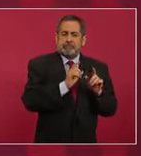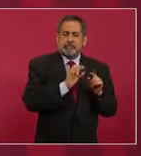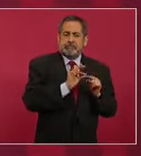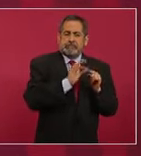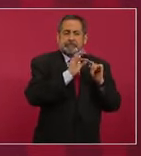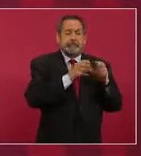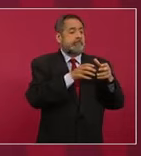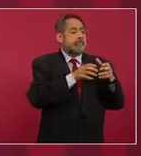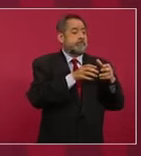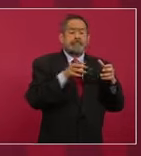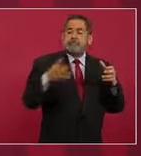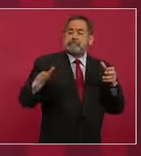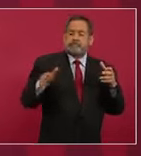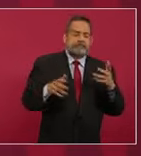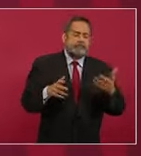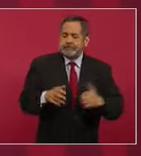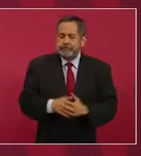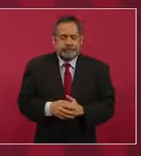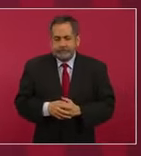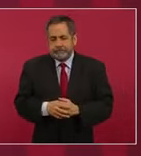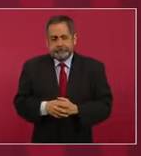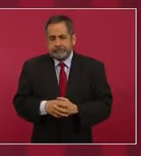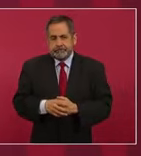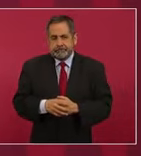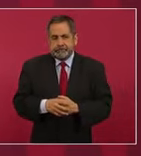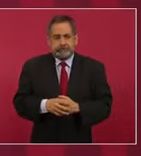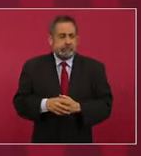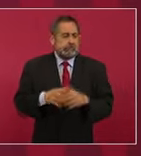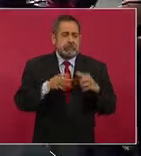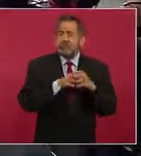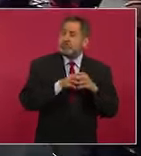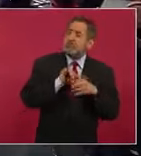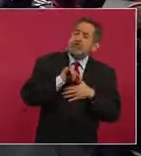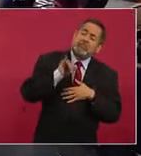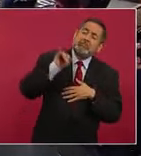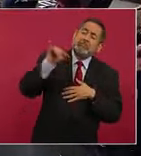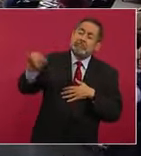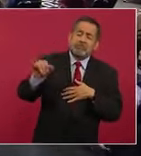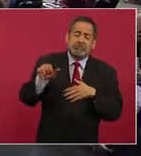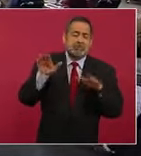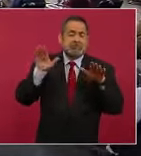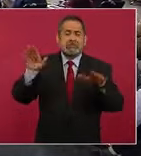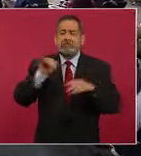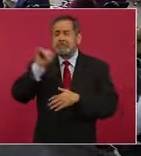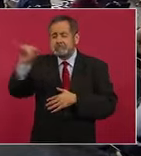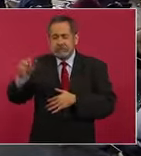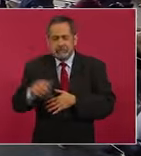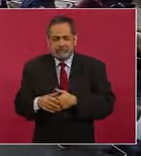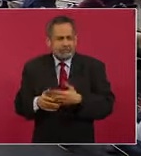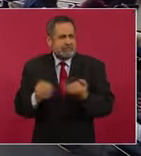Lo mismo, a ver, está muy distante el aeropuerto, independientemente de dónde están los aeropuertos en el